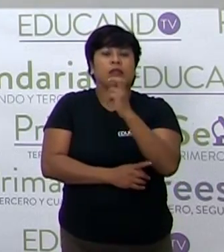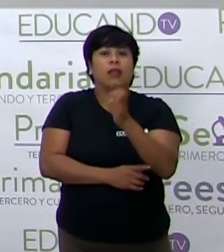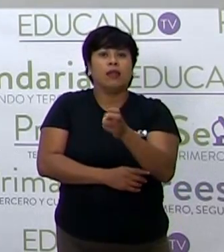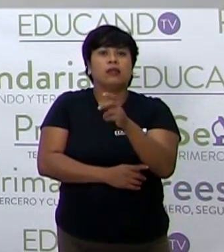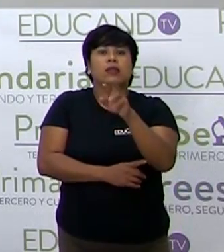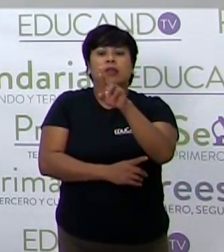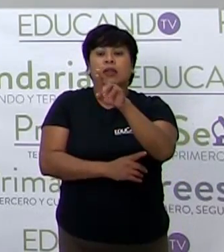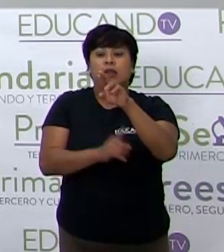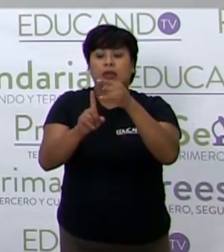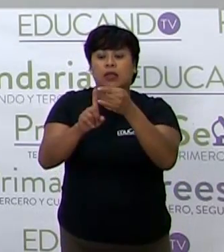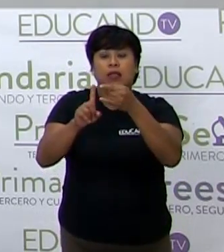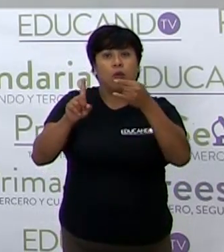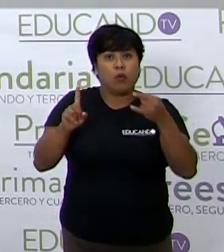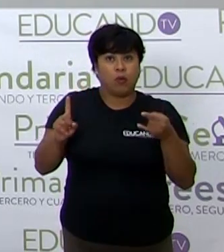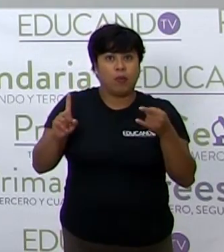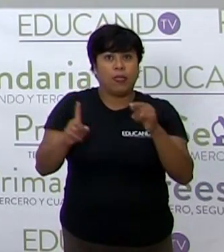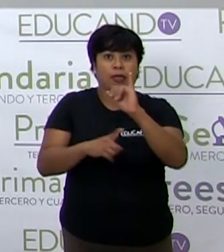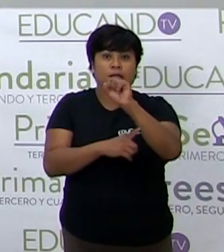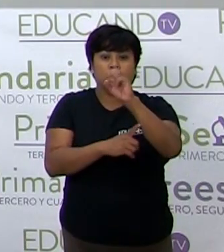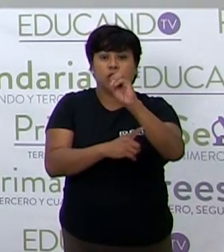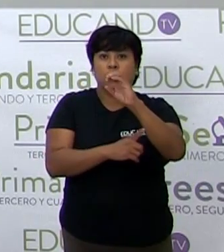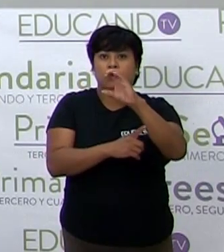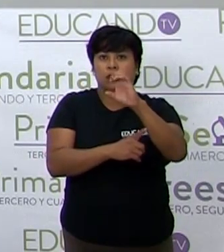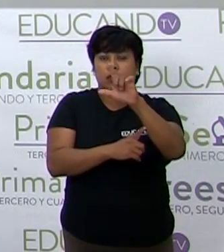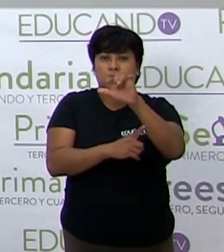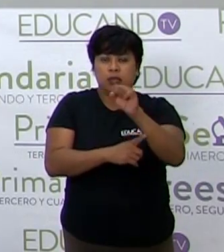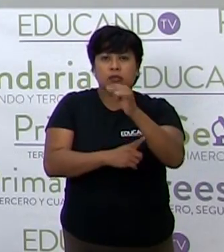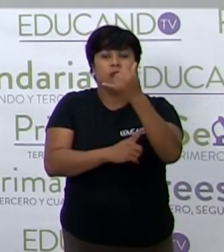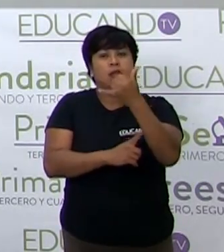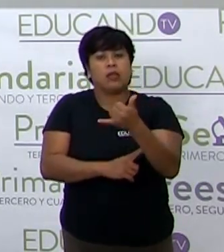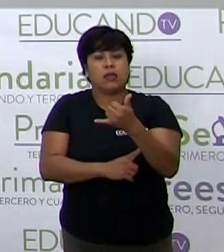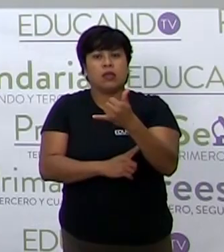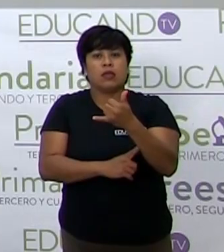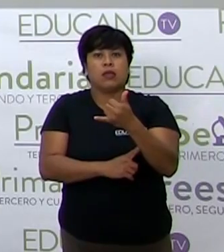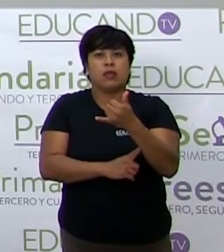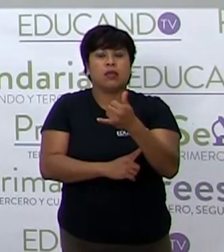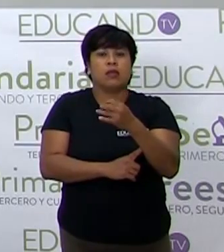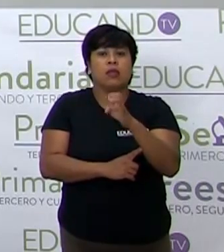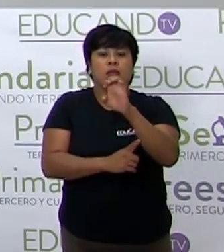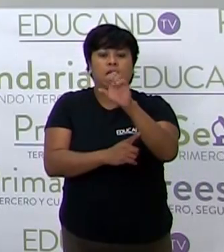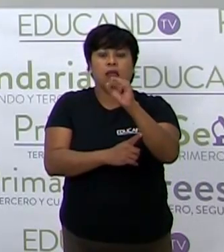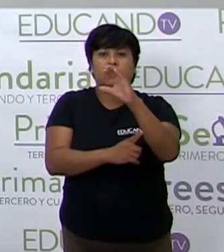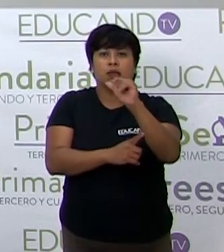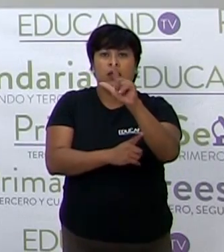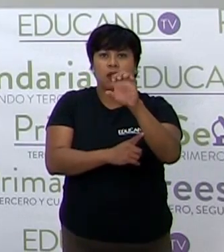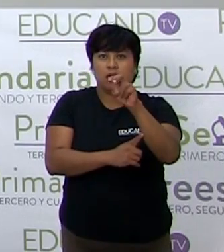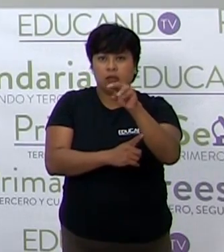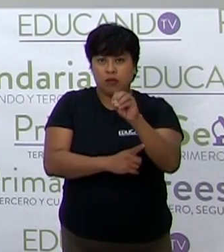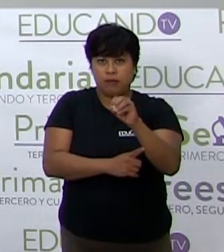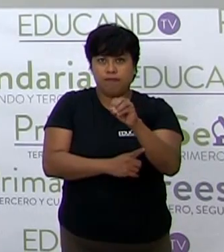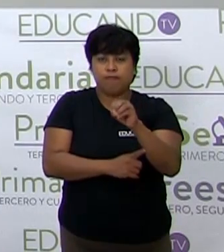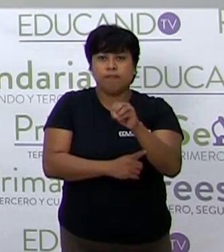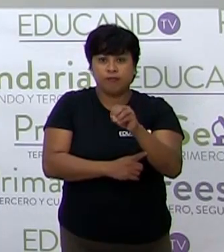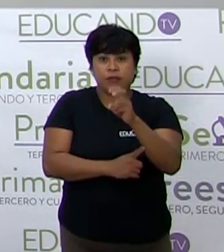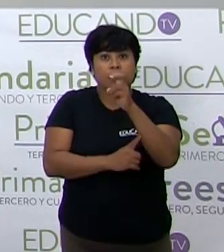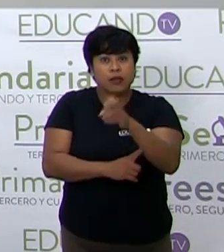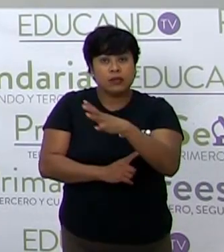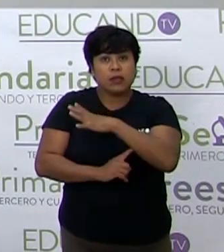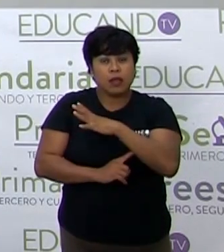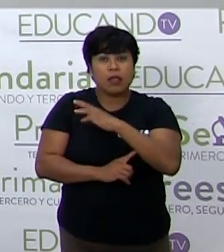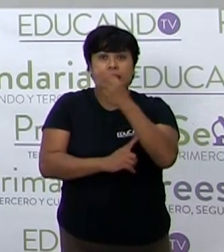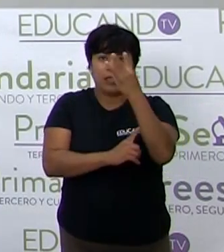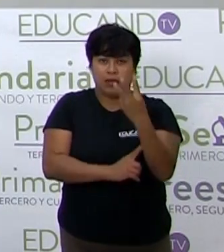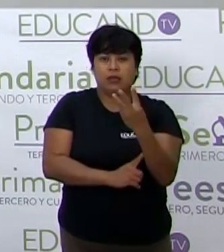trapecio rectángulo, el trapecio isósceles y el trapecio escaleno. Ahí están los tres trapecios